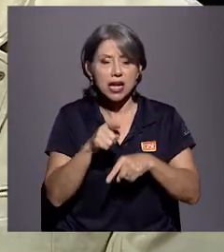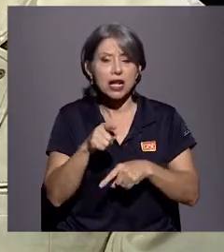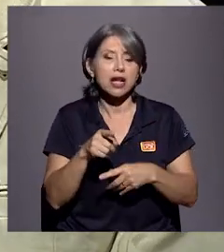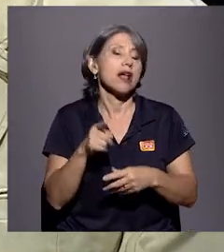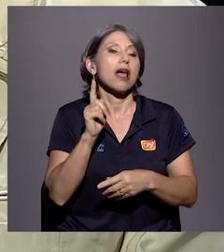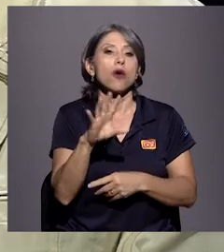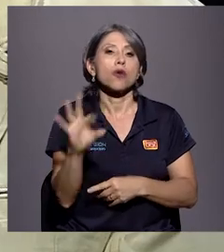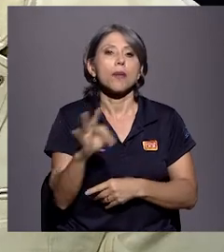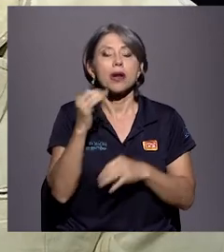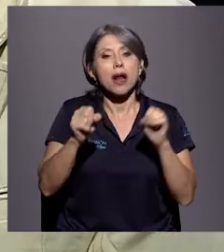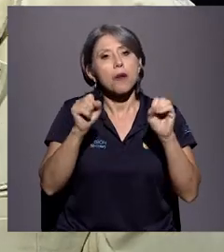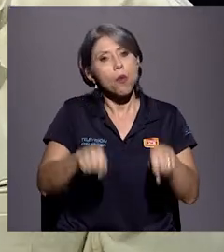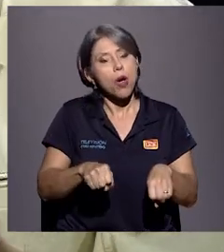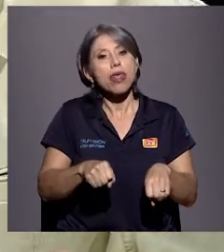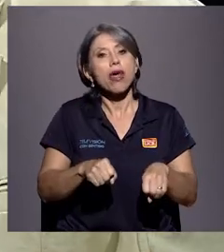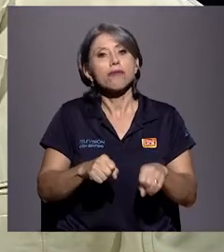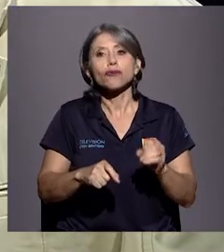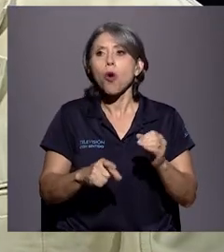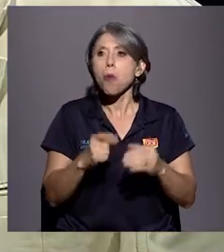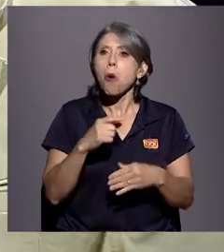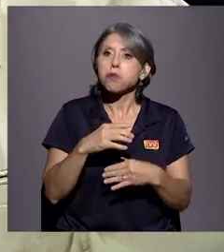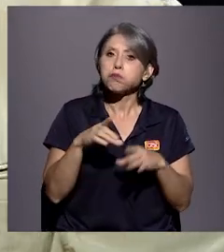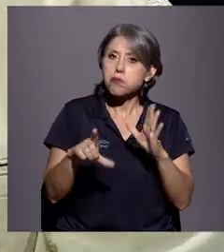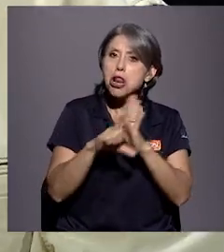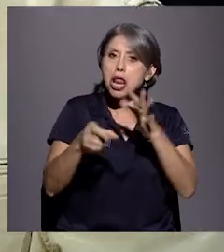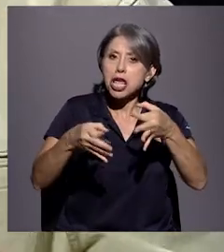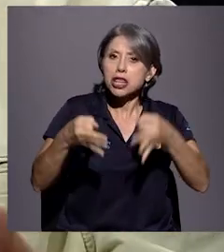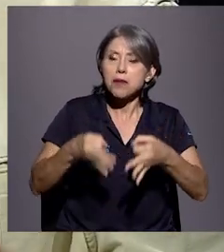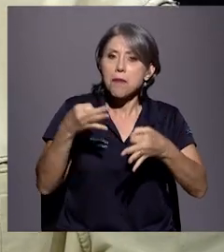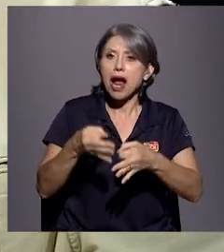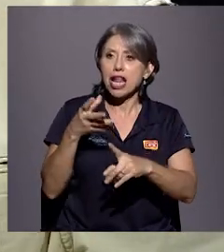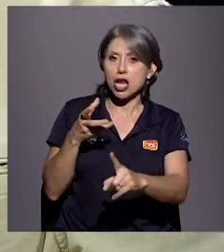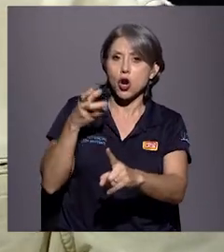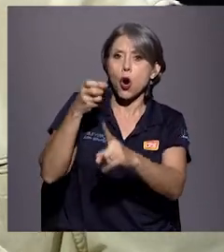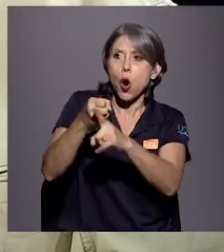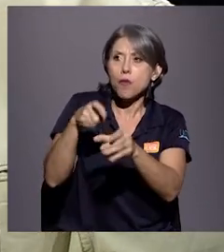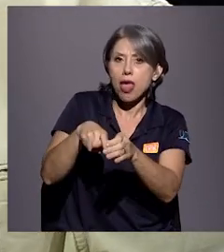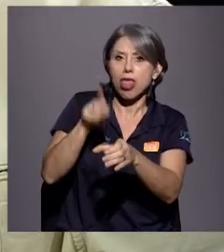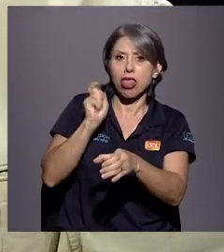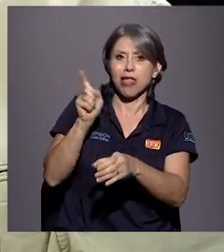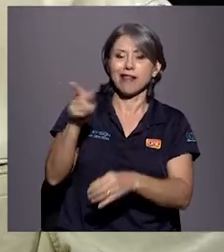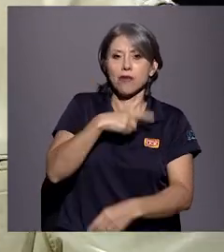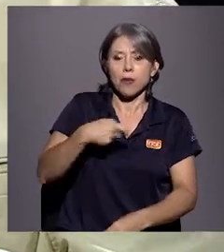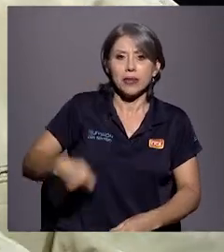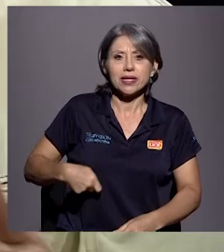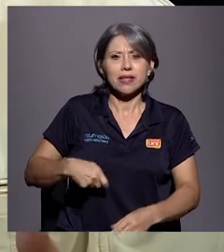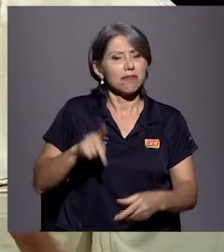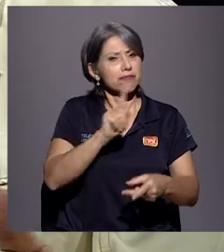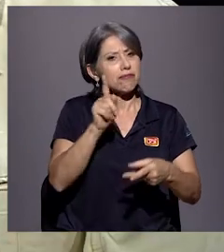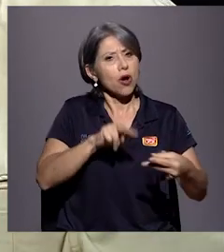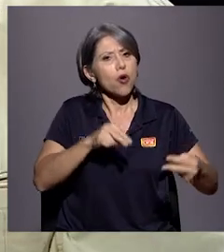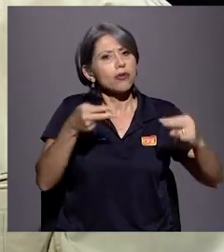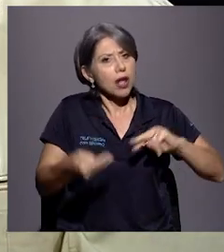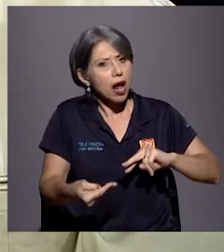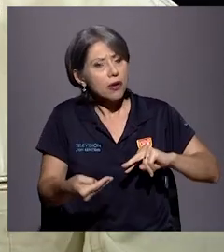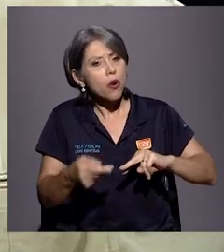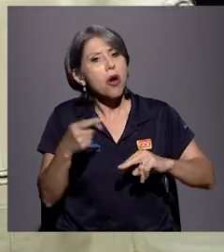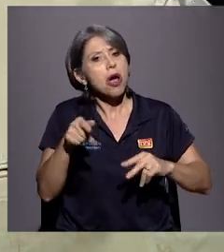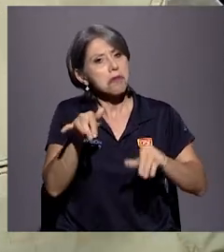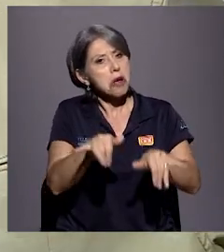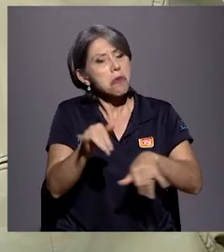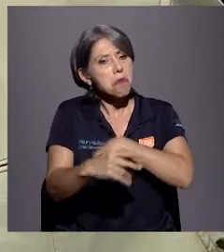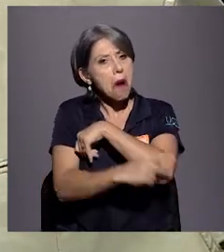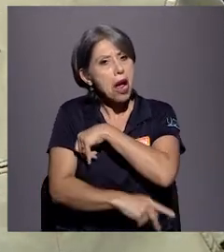manera que pueda de alguna manera legitimar el golpe, pero al contrario, decir que estábamos en un país que con todos los problemas